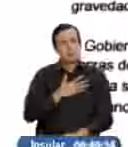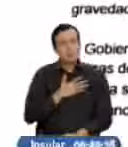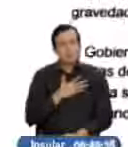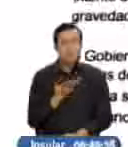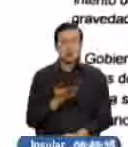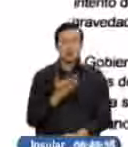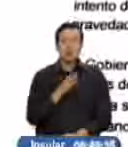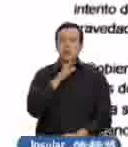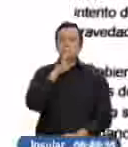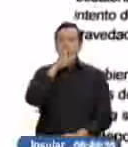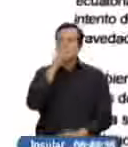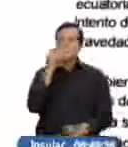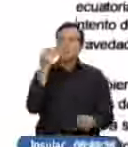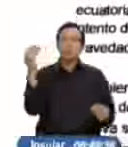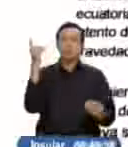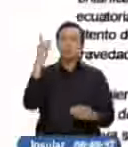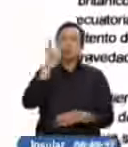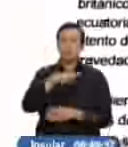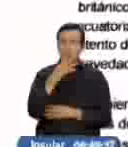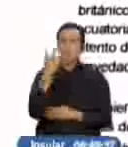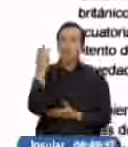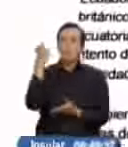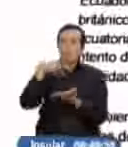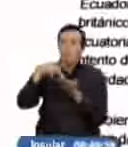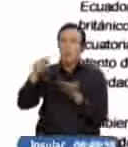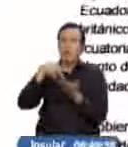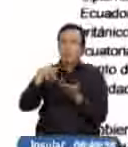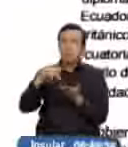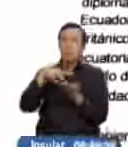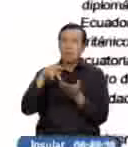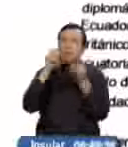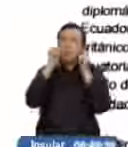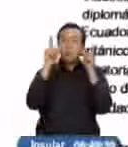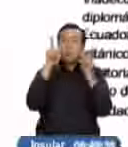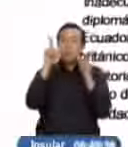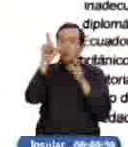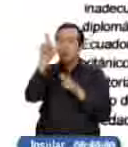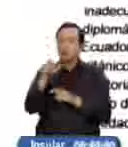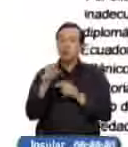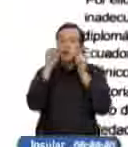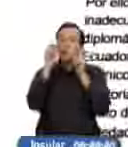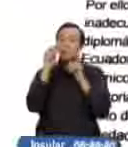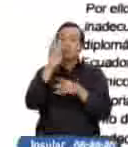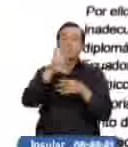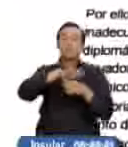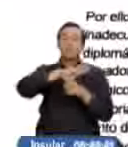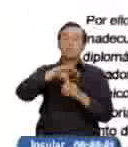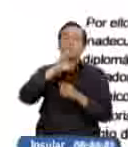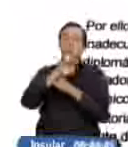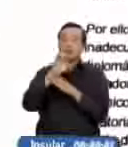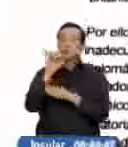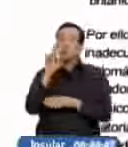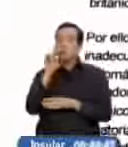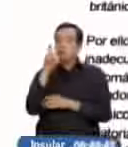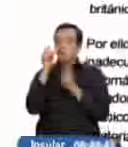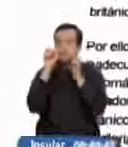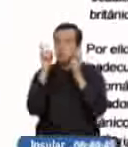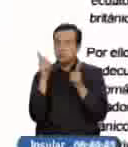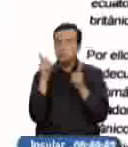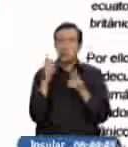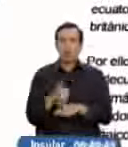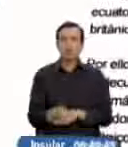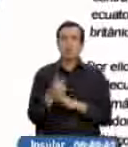los ingentes recursos que el gobierno británico ha destinado para evitar la salida de Julian Assange de la misión ecuatoriana, las autoridades no respondan con